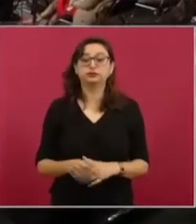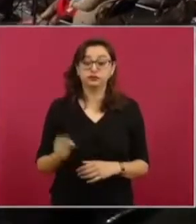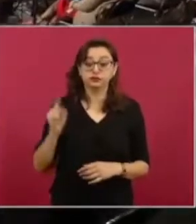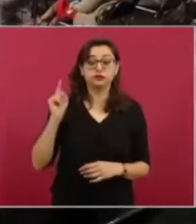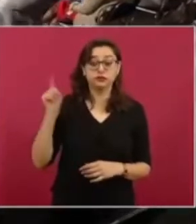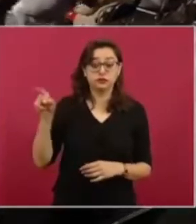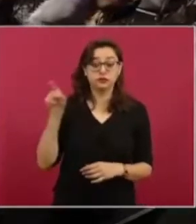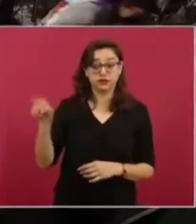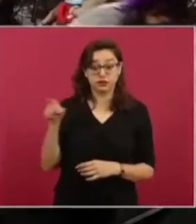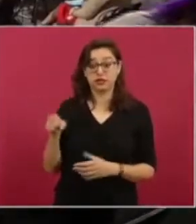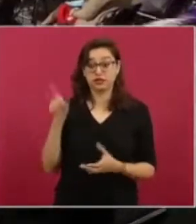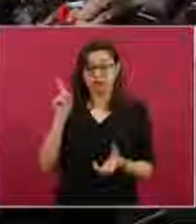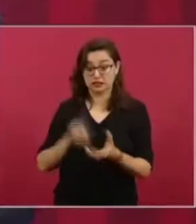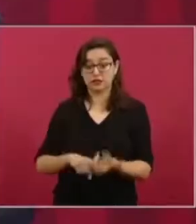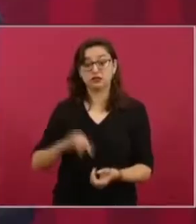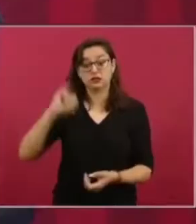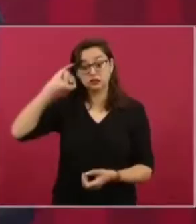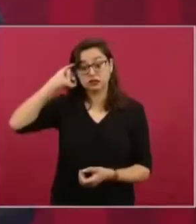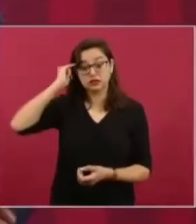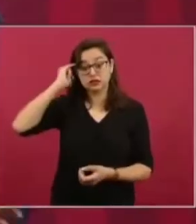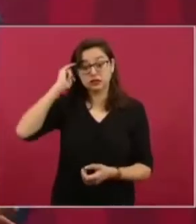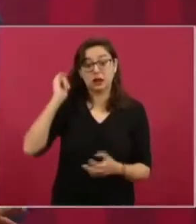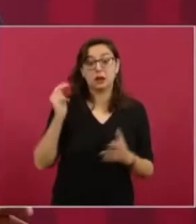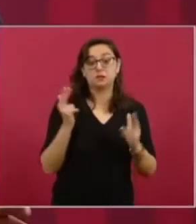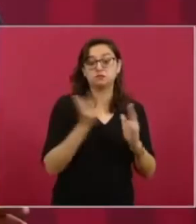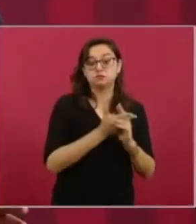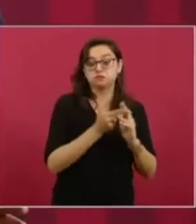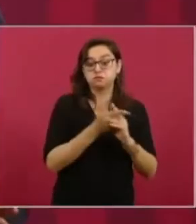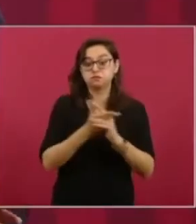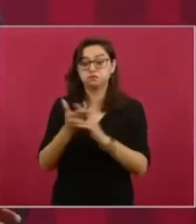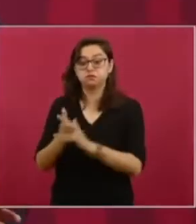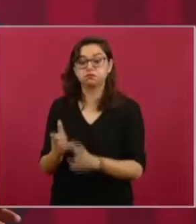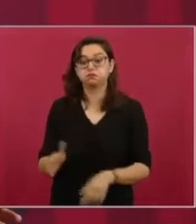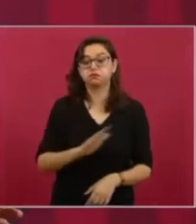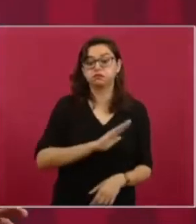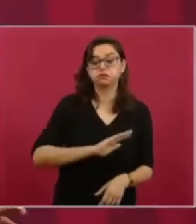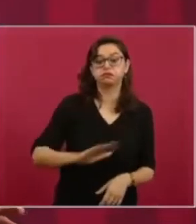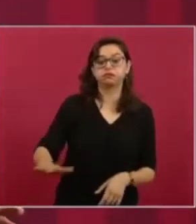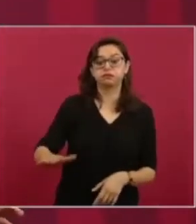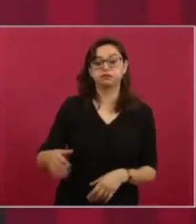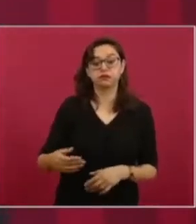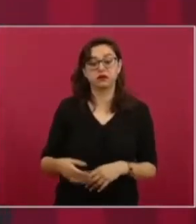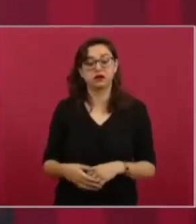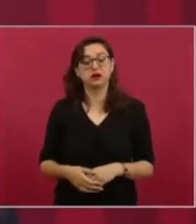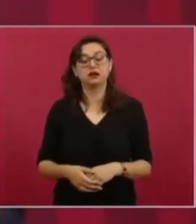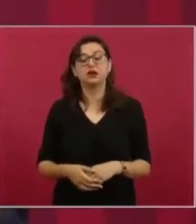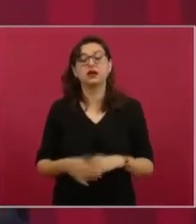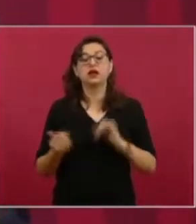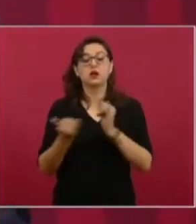exterminio de indígenas. Allá se fueron a formar los militares